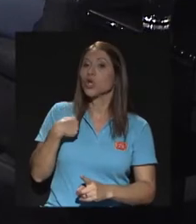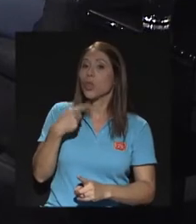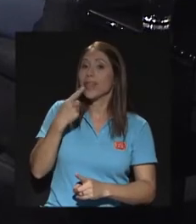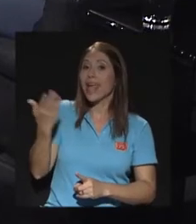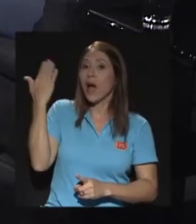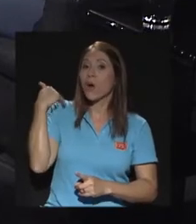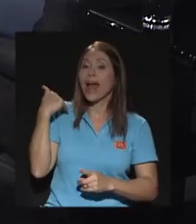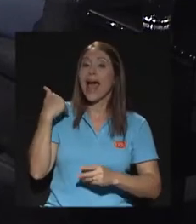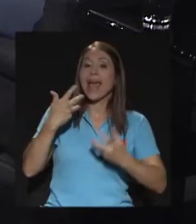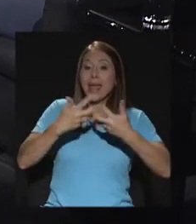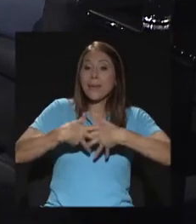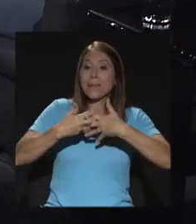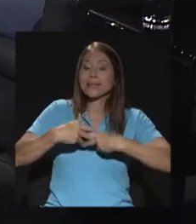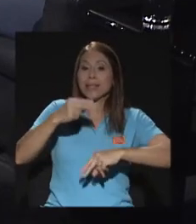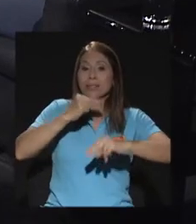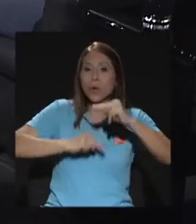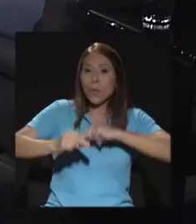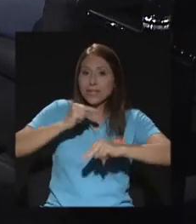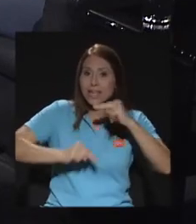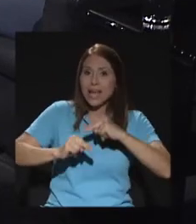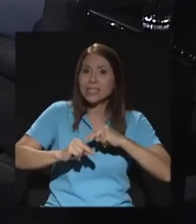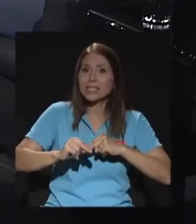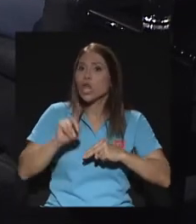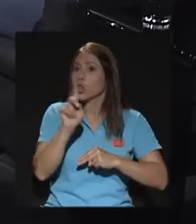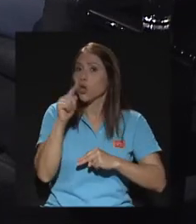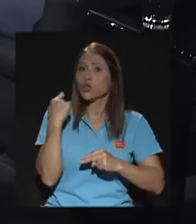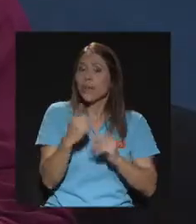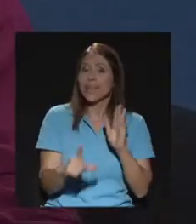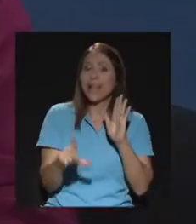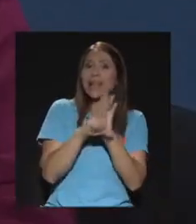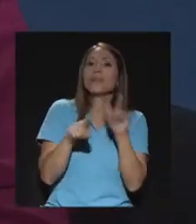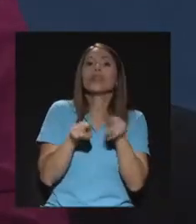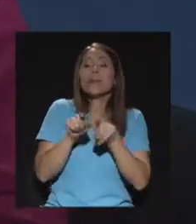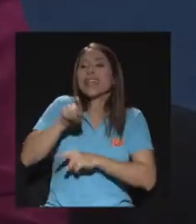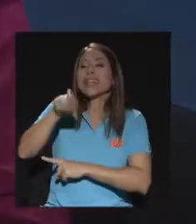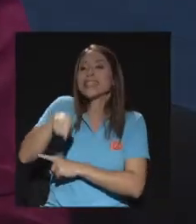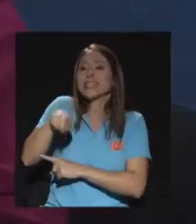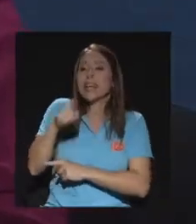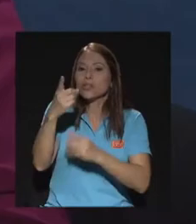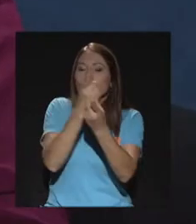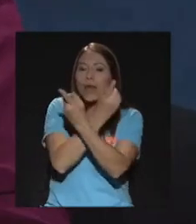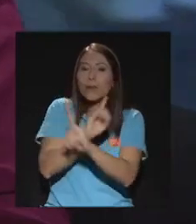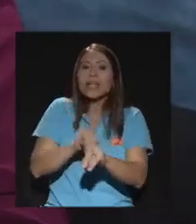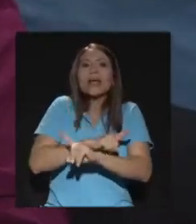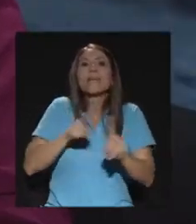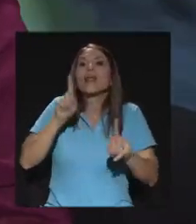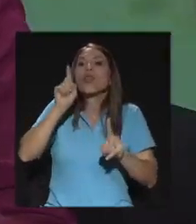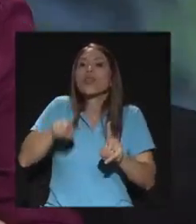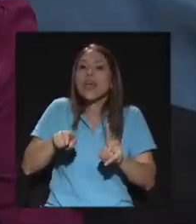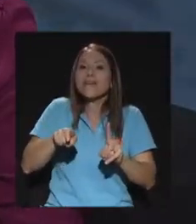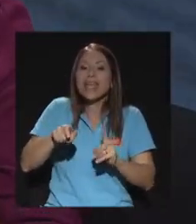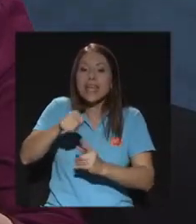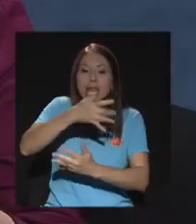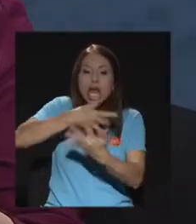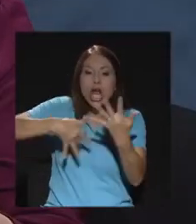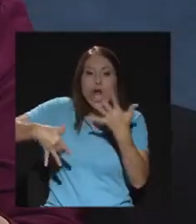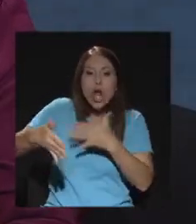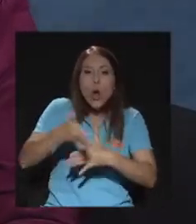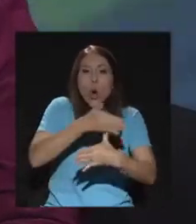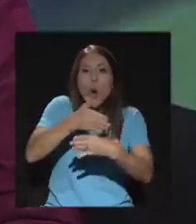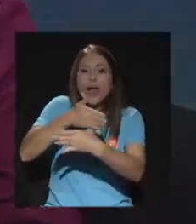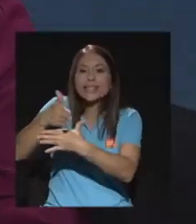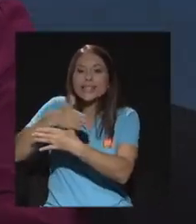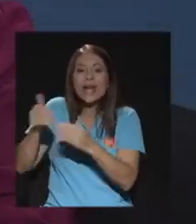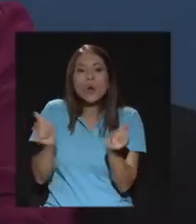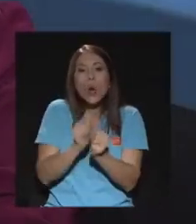son absolutamente legítimos, sino necesarios en una democracia. Qué bueno que lo Pero haya dicho. Tienen que coexistir en un sistema pluralista